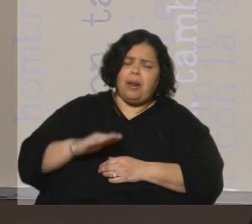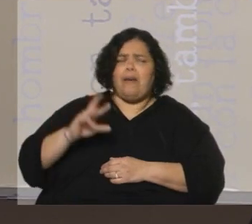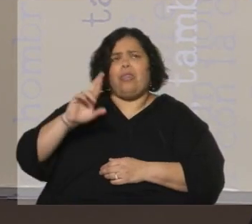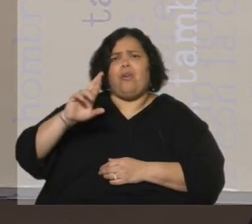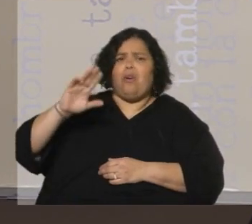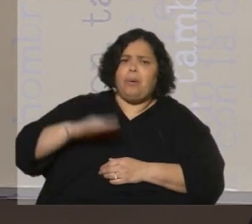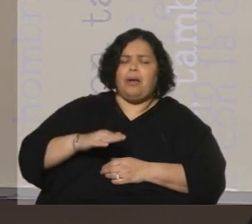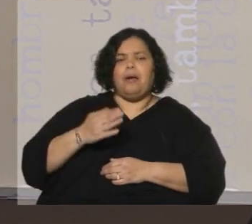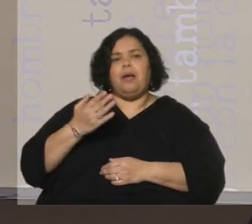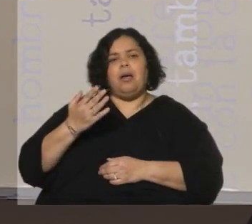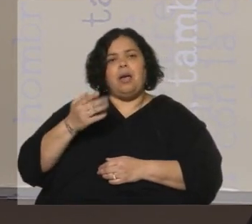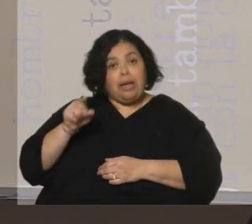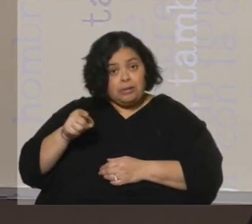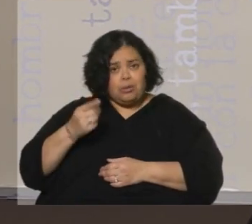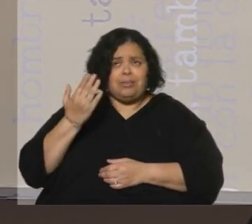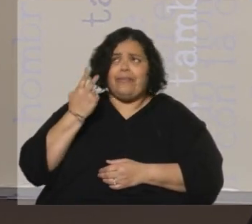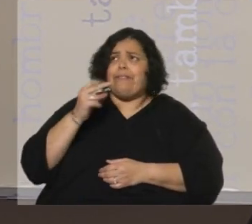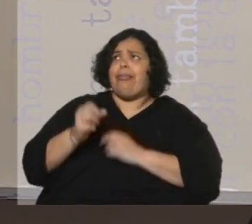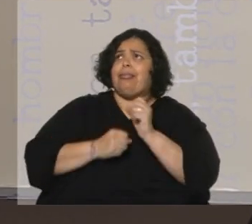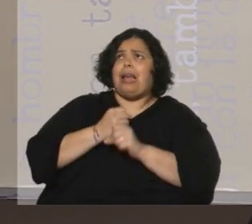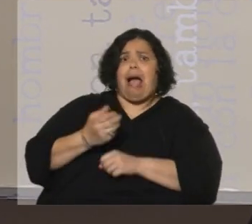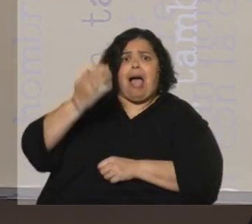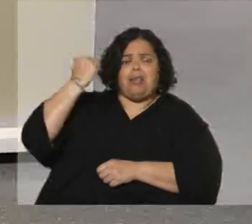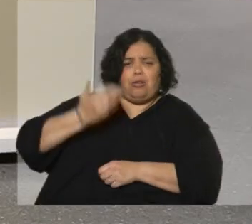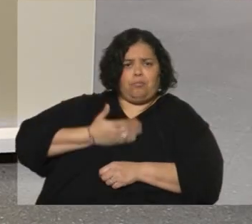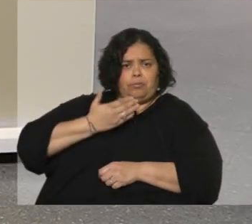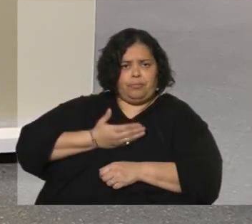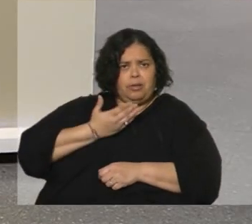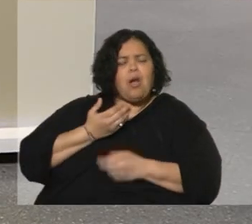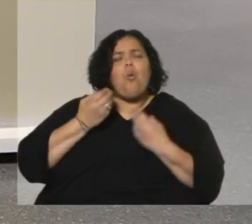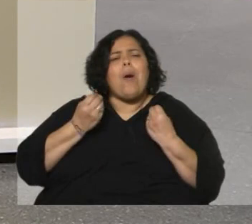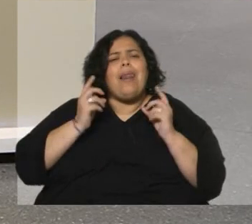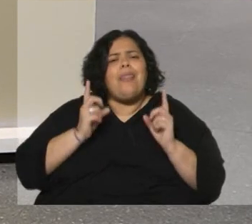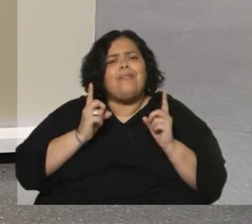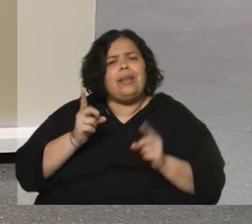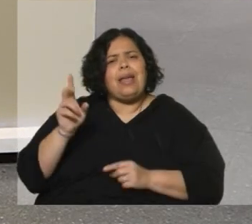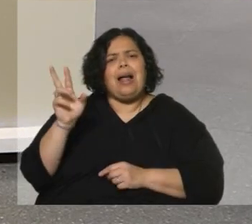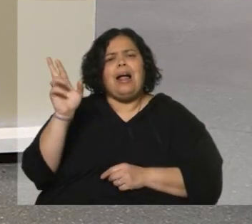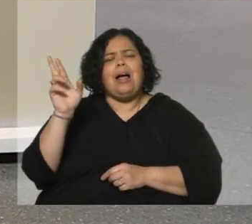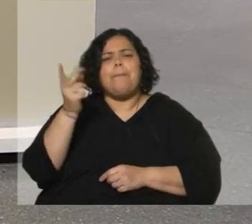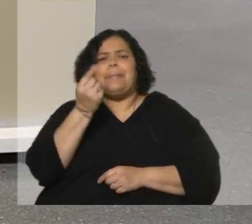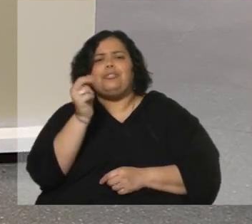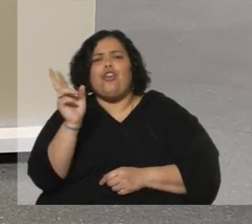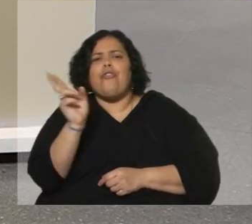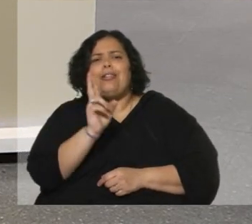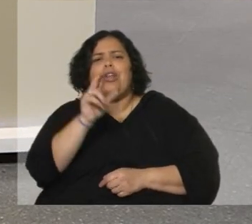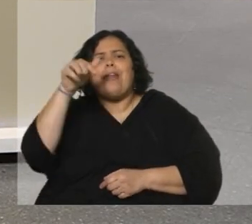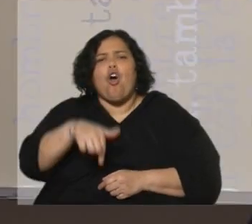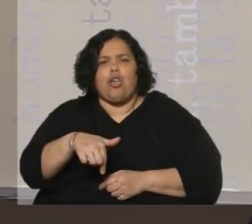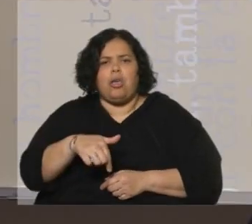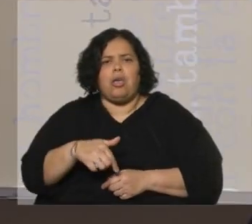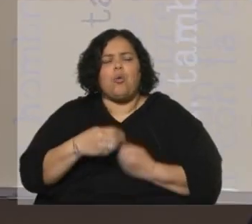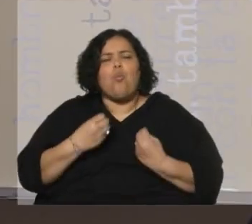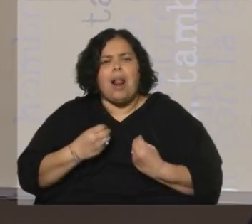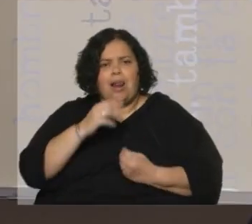eh Cuál Debería ser el el precio de del dólar para ustedes hoy es decir